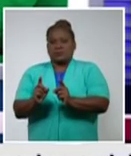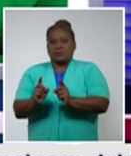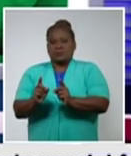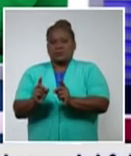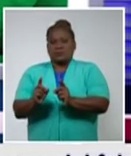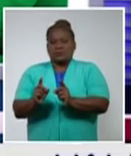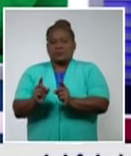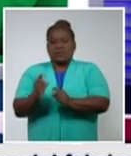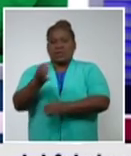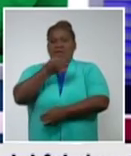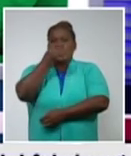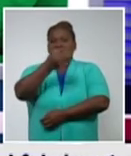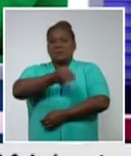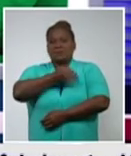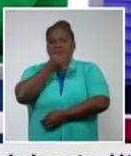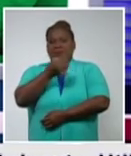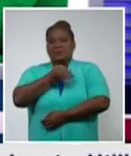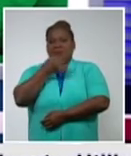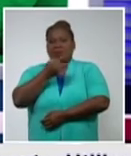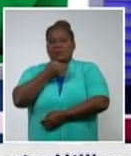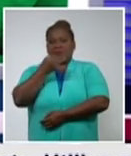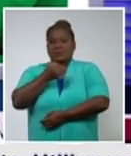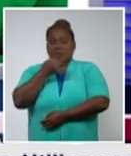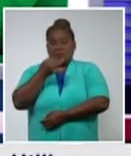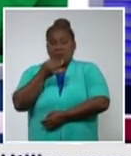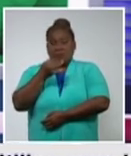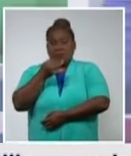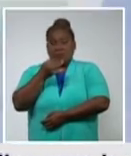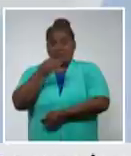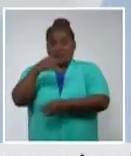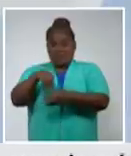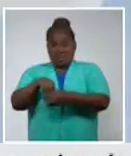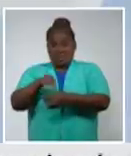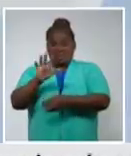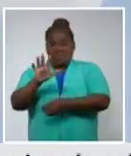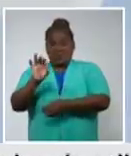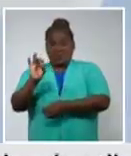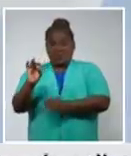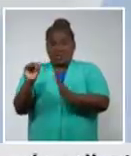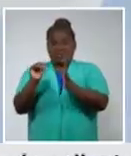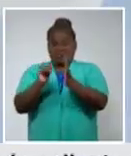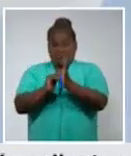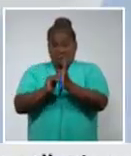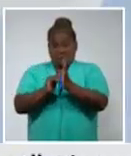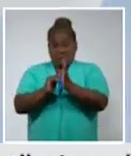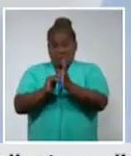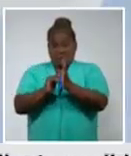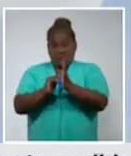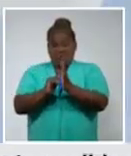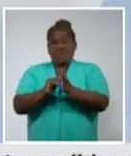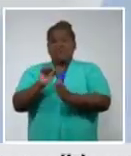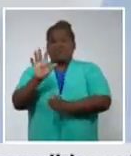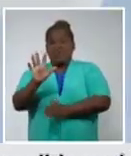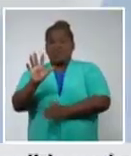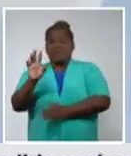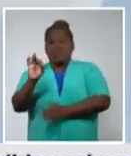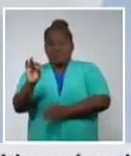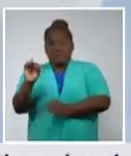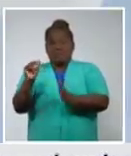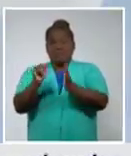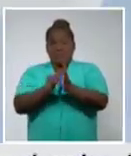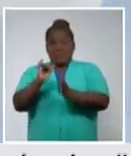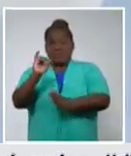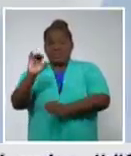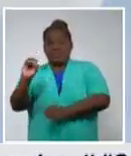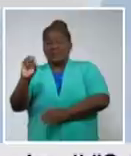podemos decir que de los 57.600 pacientes, 607 pacientes que